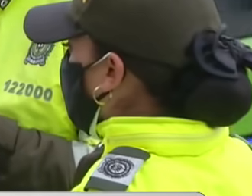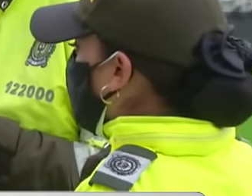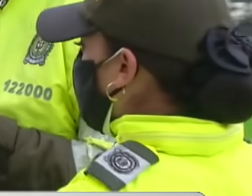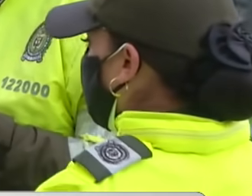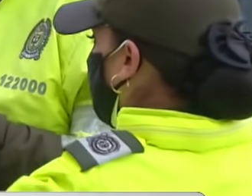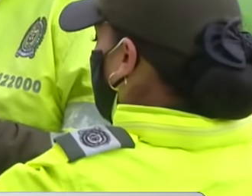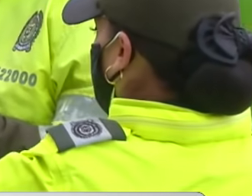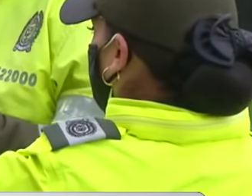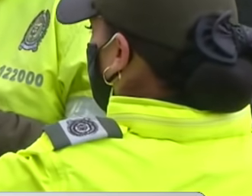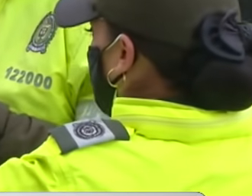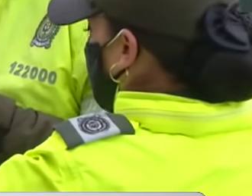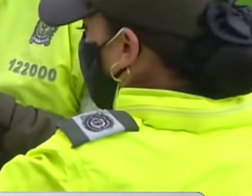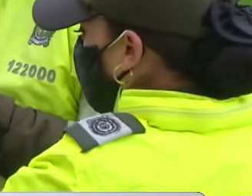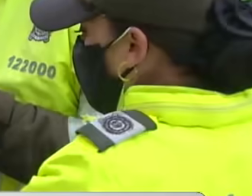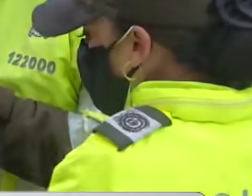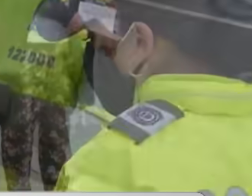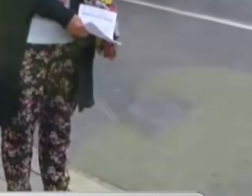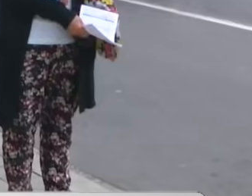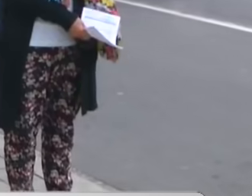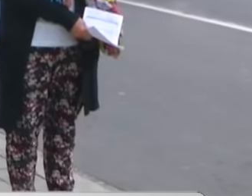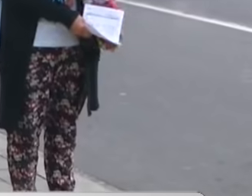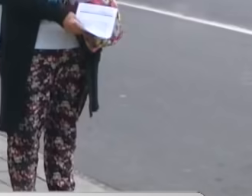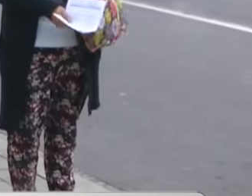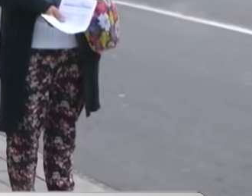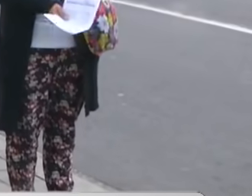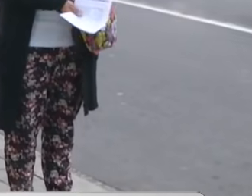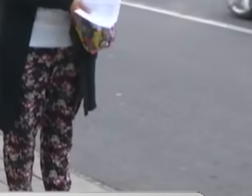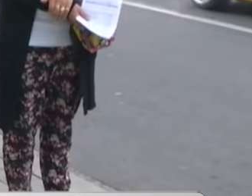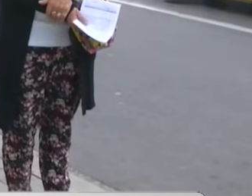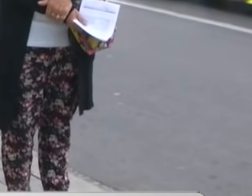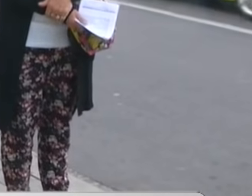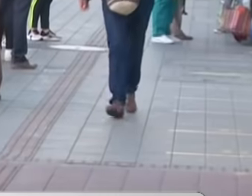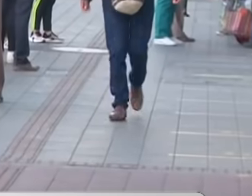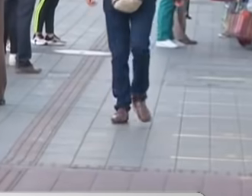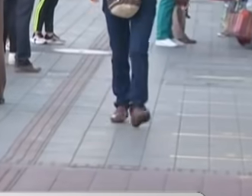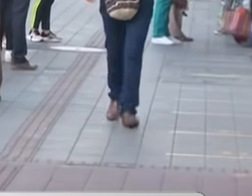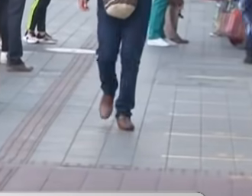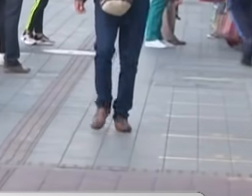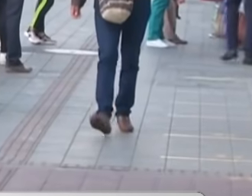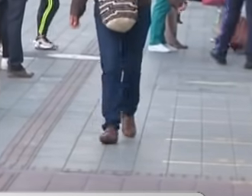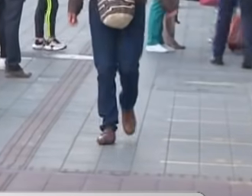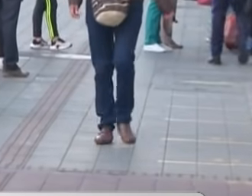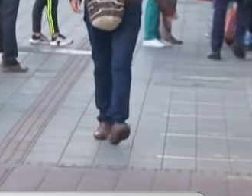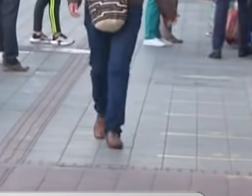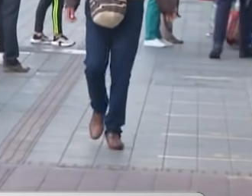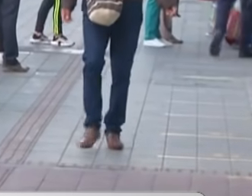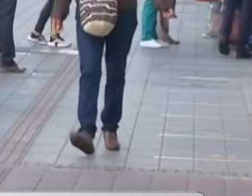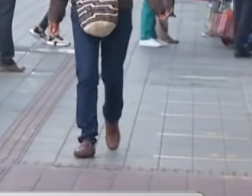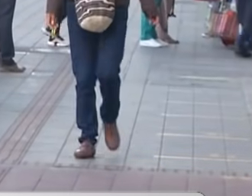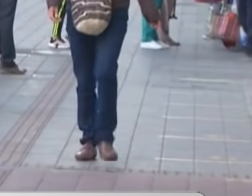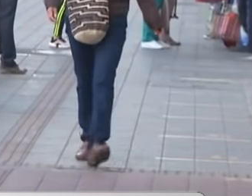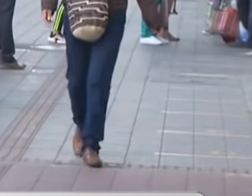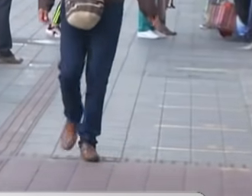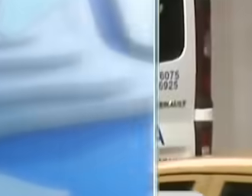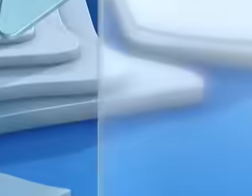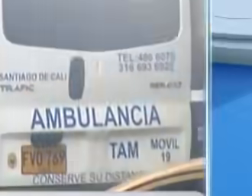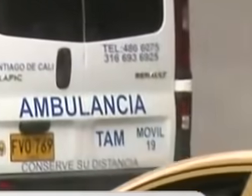de COVID-19. Lo que debe saber, los nuevos toques de queda y cuarentena